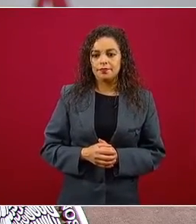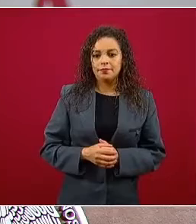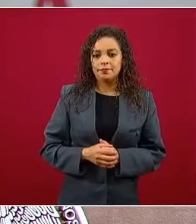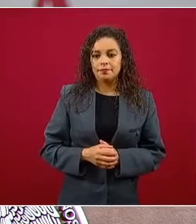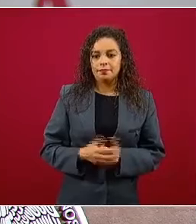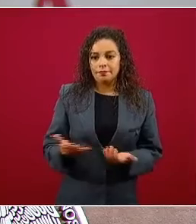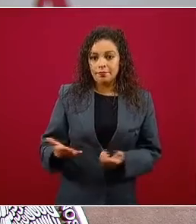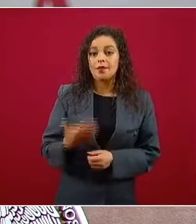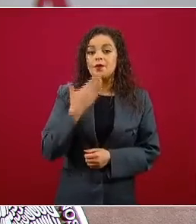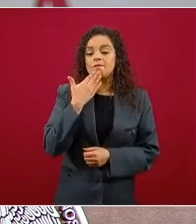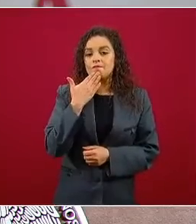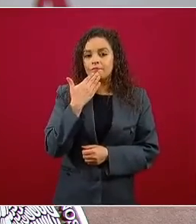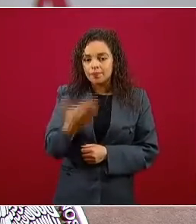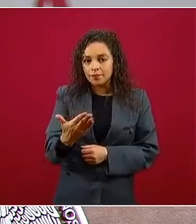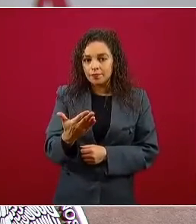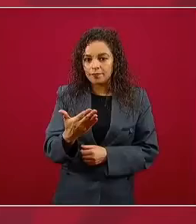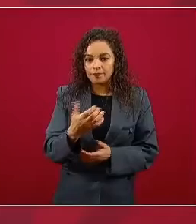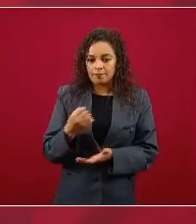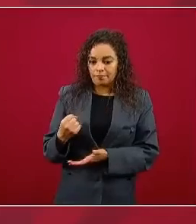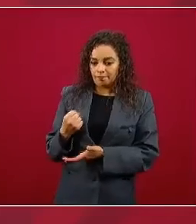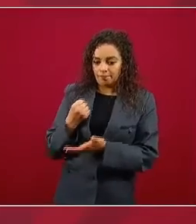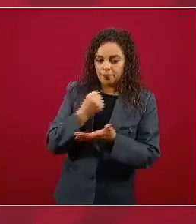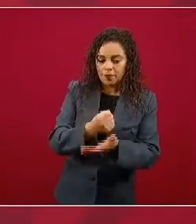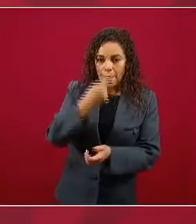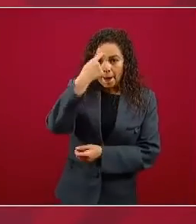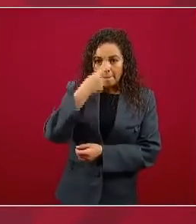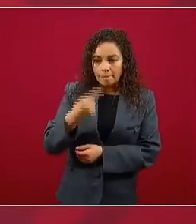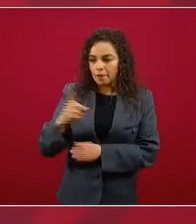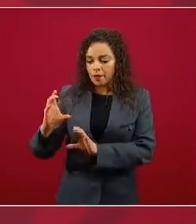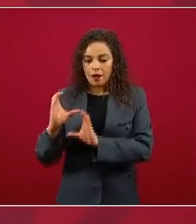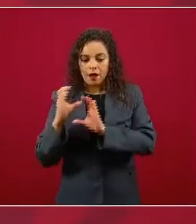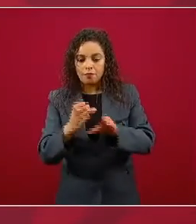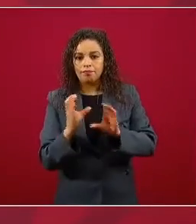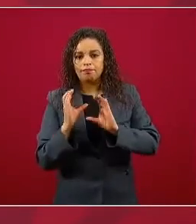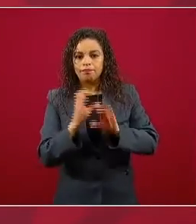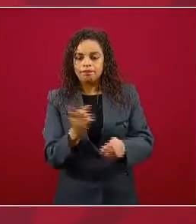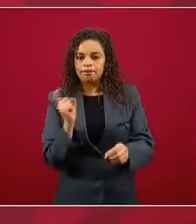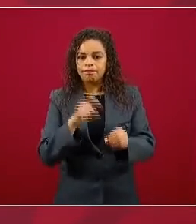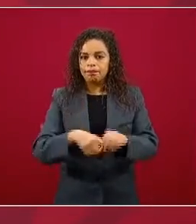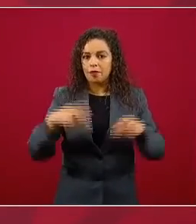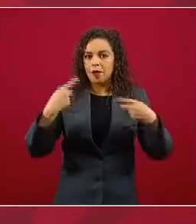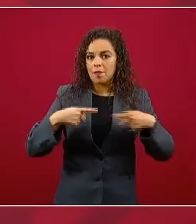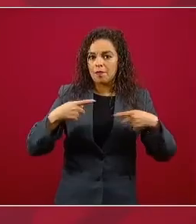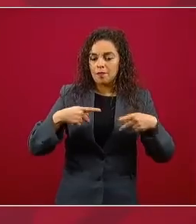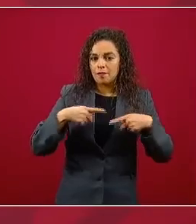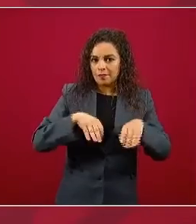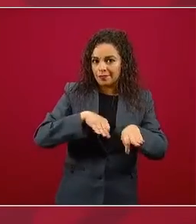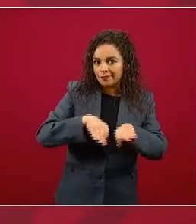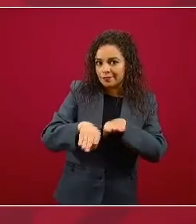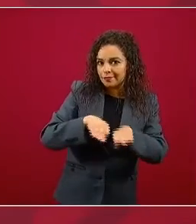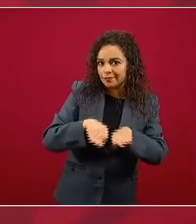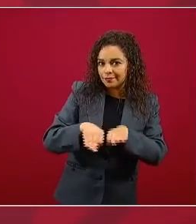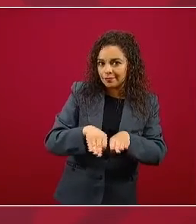si crea empleos y si paga sus impuestos.